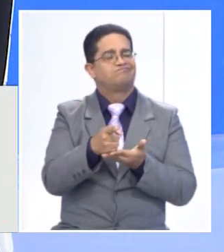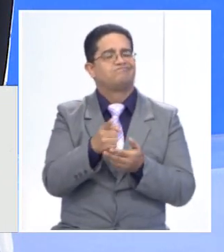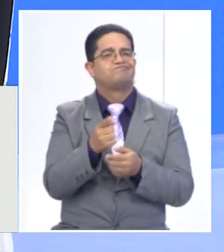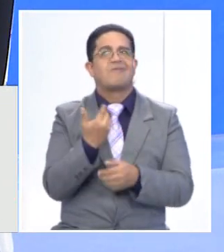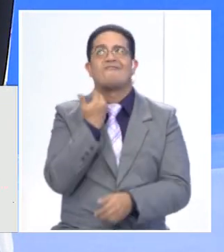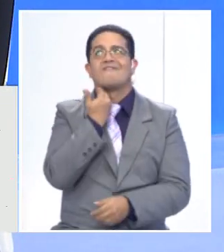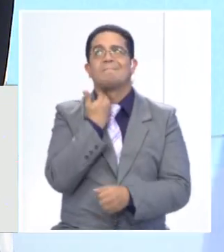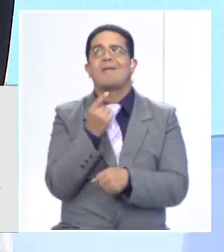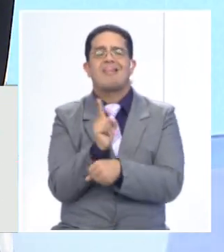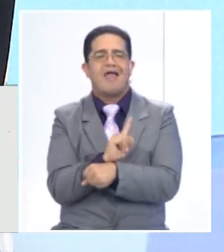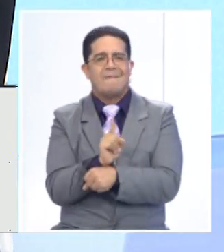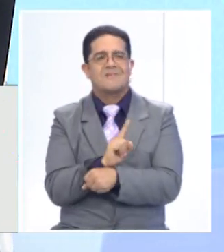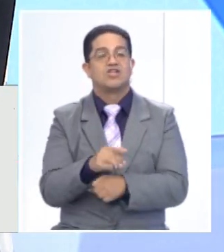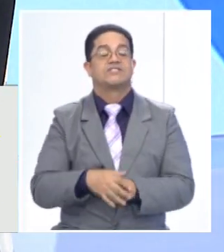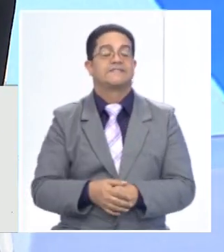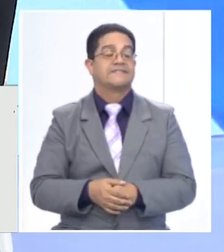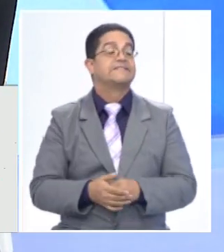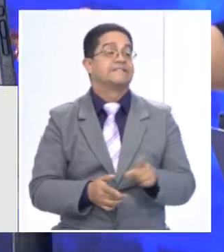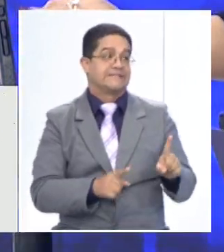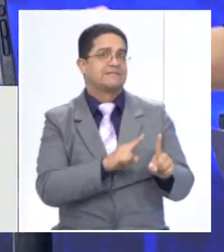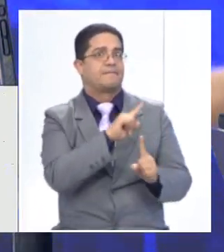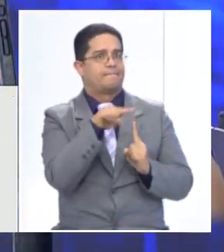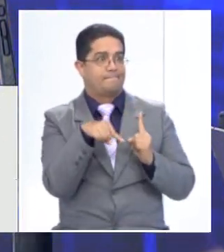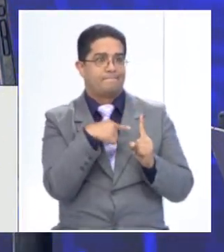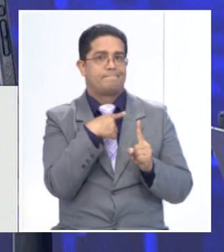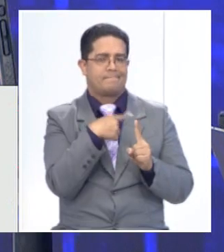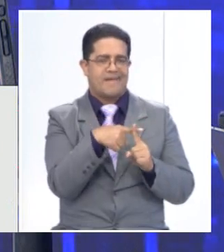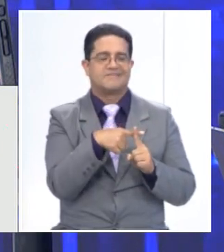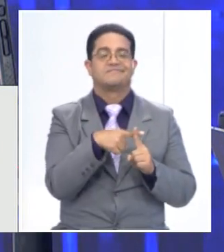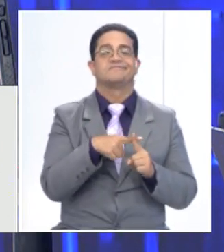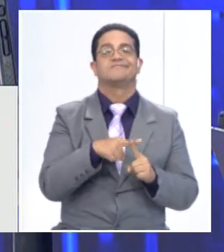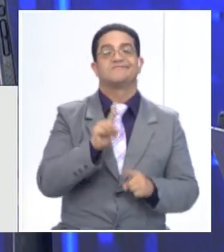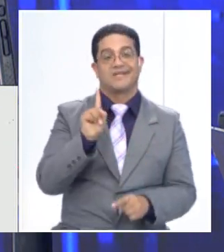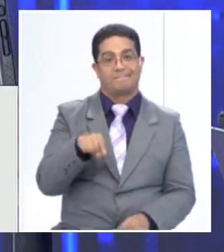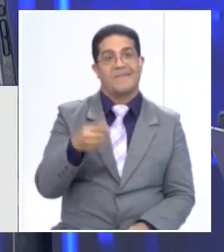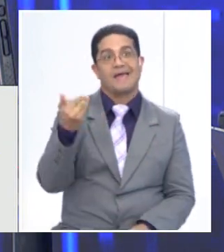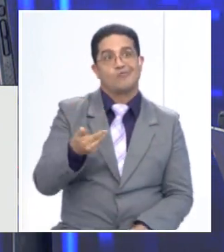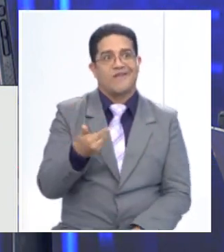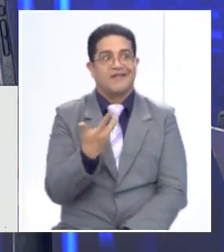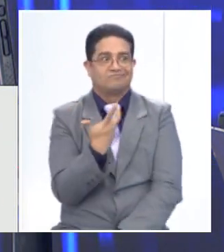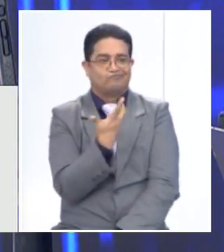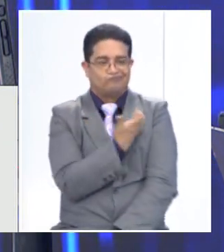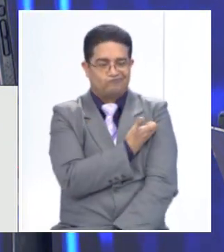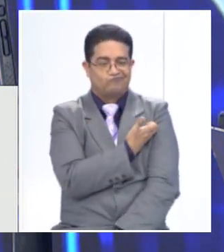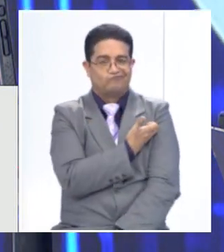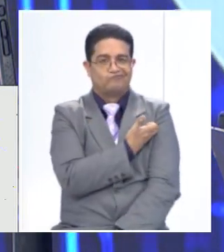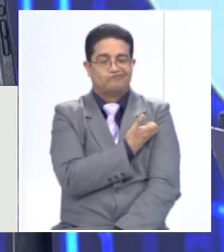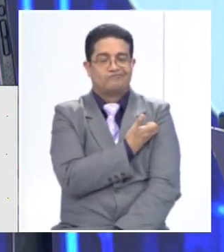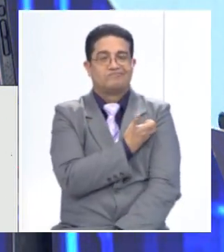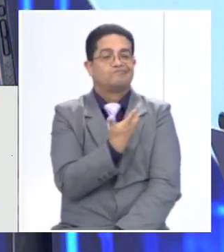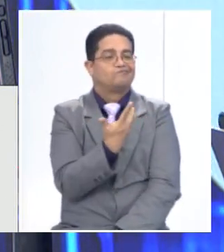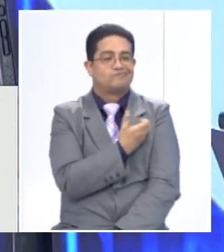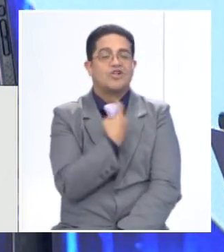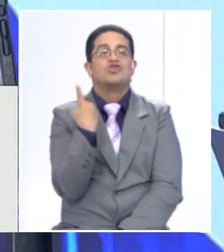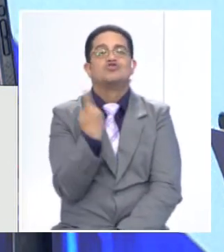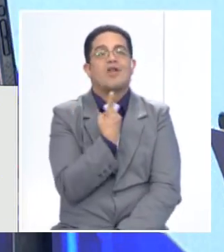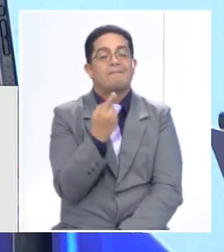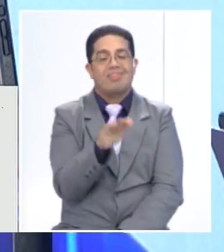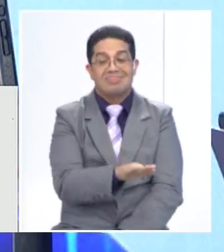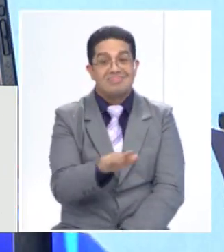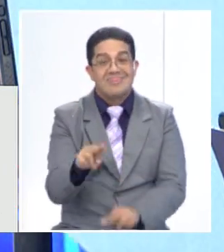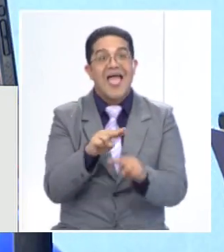que es el desarrollo. Y además de eso, Daniela, es importante la inmunización. La inmunización no debe quedar solamente para el